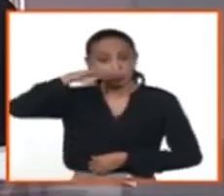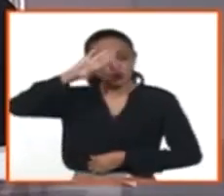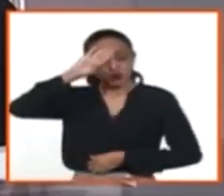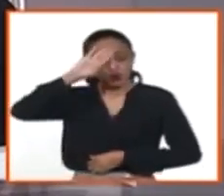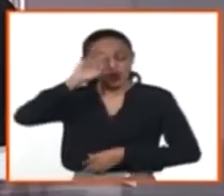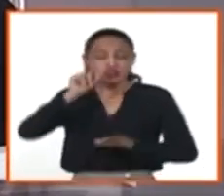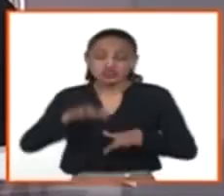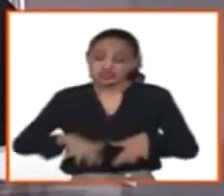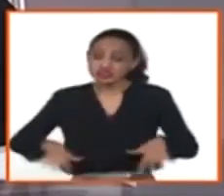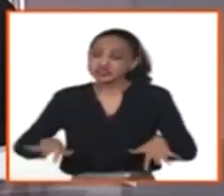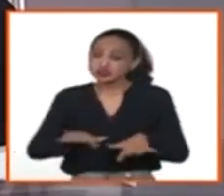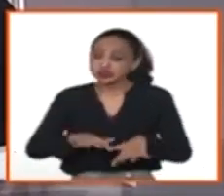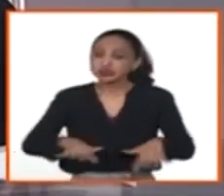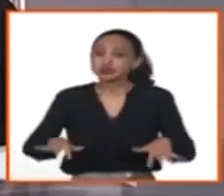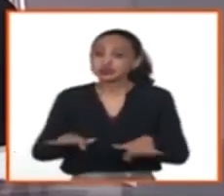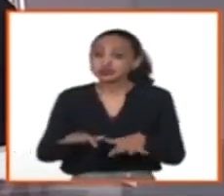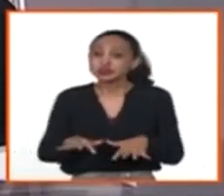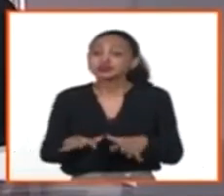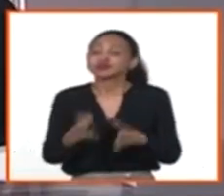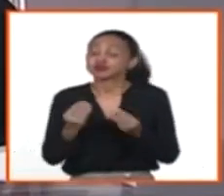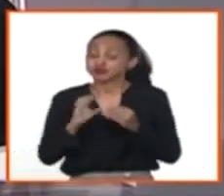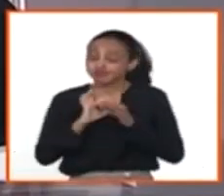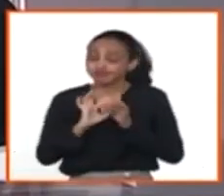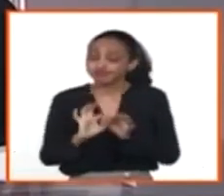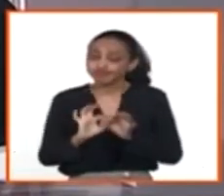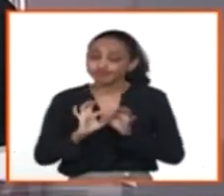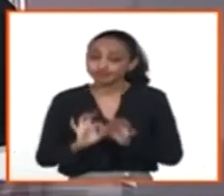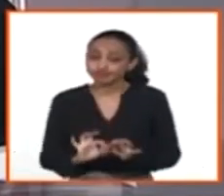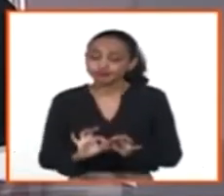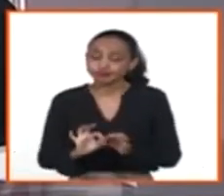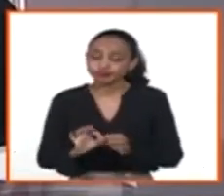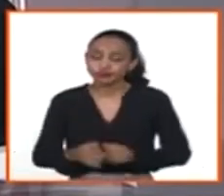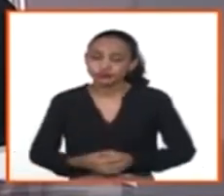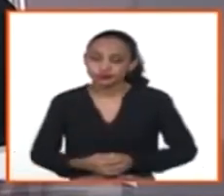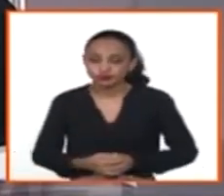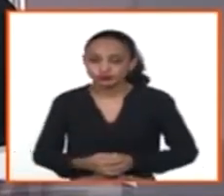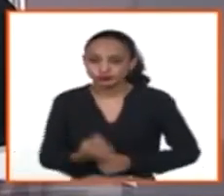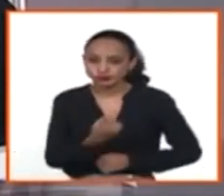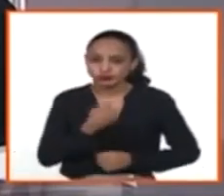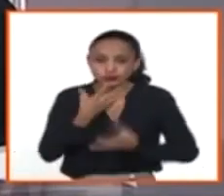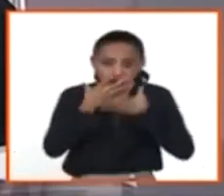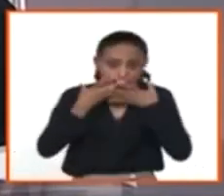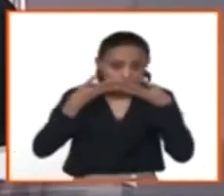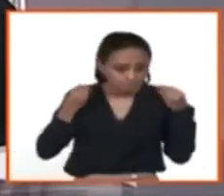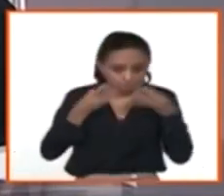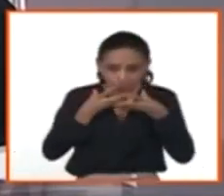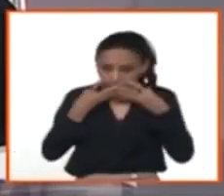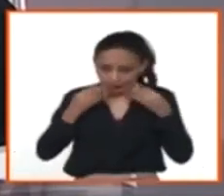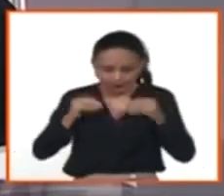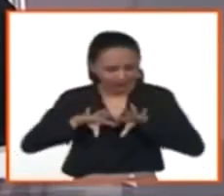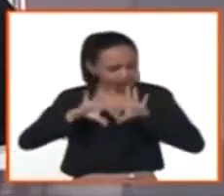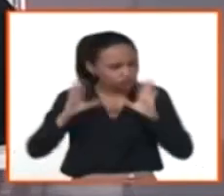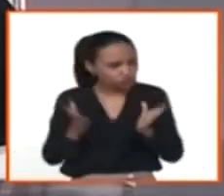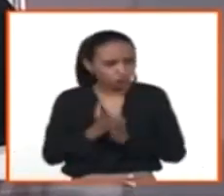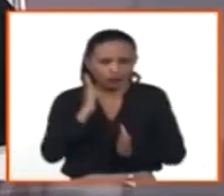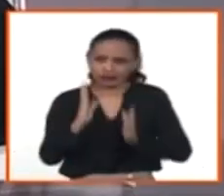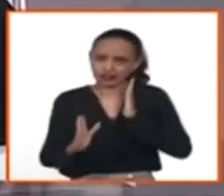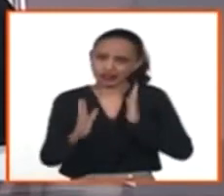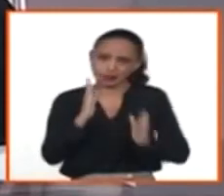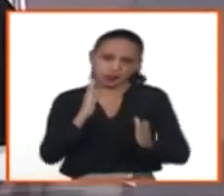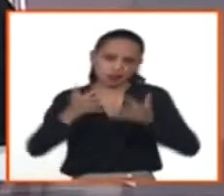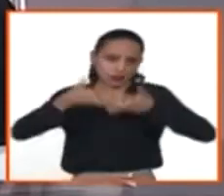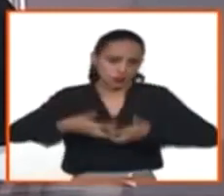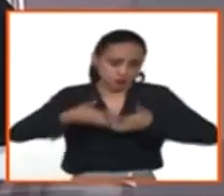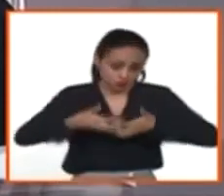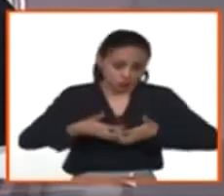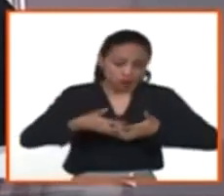fenómeno es bastante agudo. Tenemos pérdidas en todas las etapas de las cadenas, tanto desde la